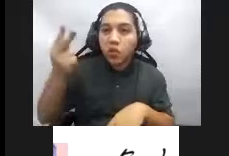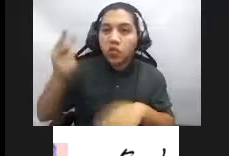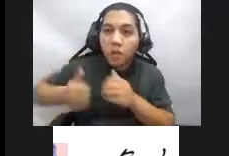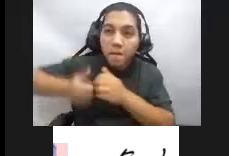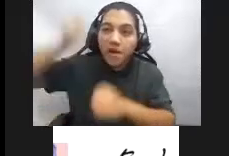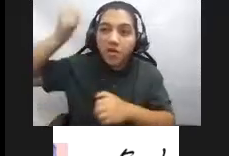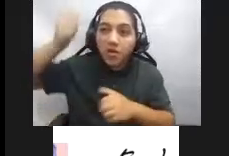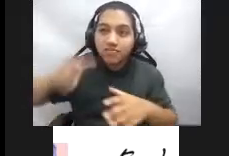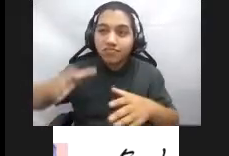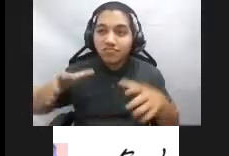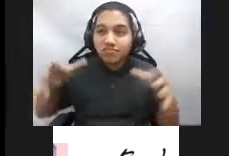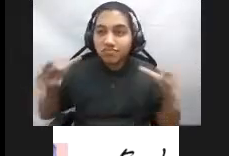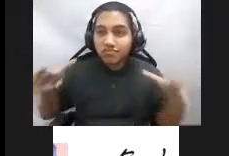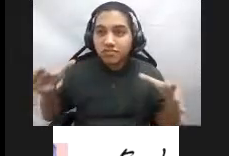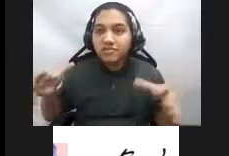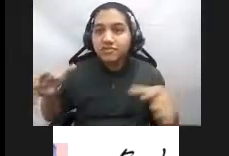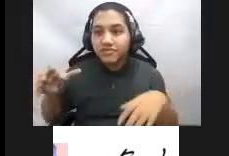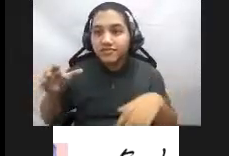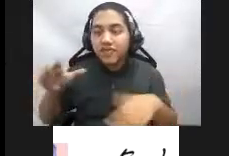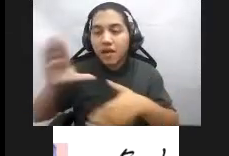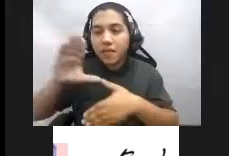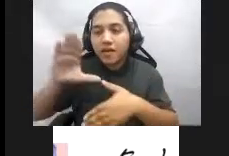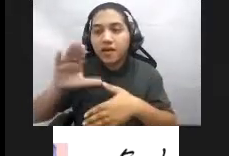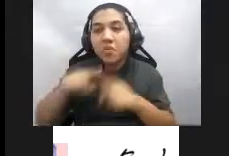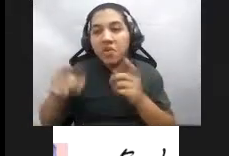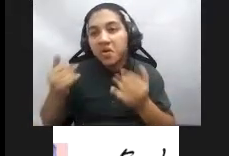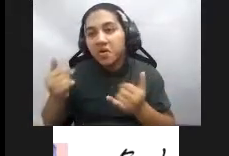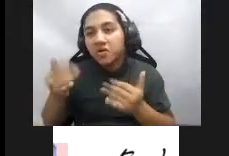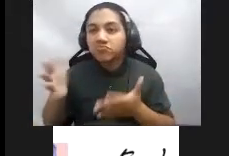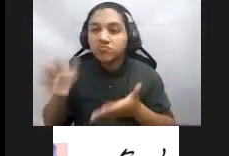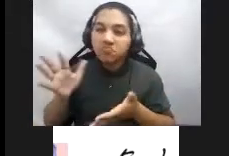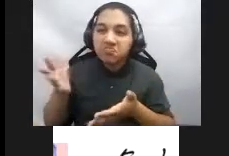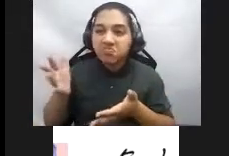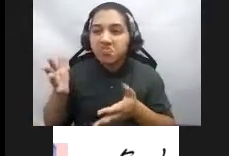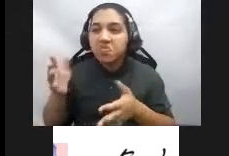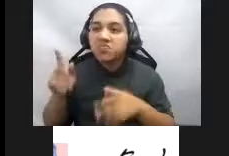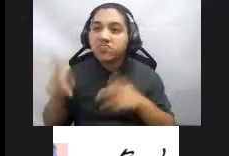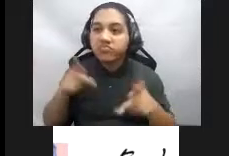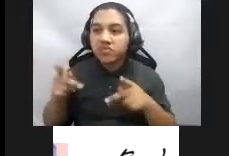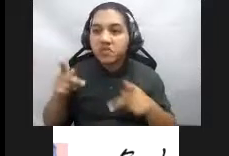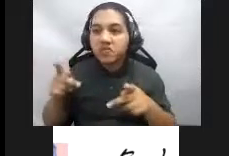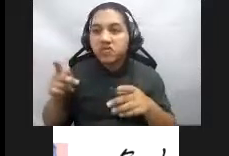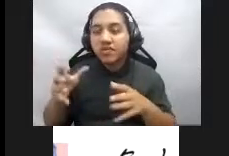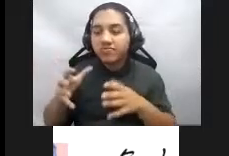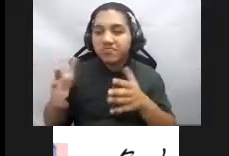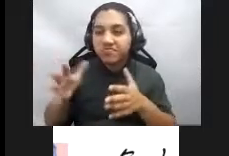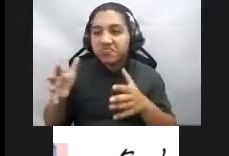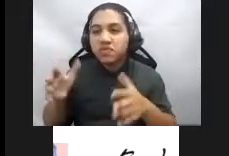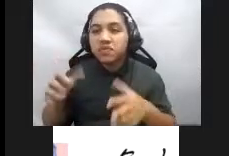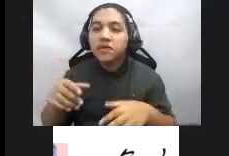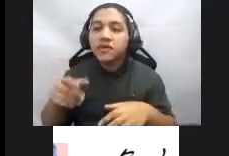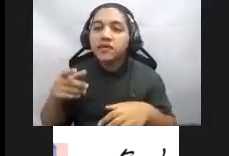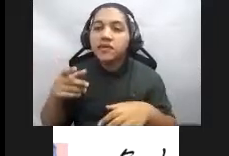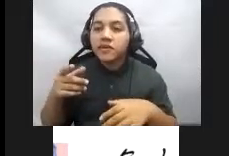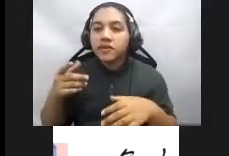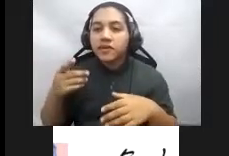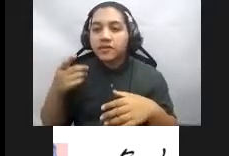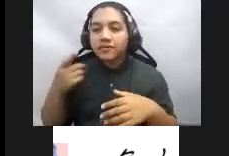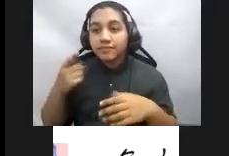mucha población de chinos ni de descendientes, pero llegó a ser uno de los más importantes en el siglo XIX.